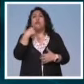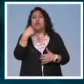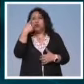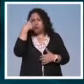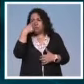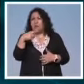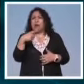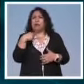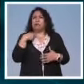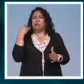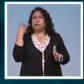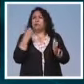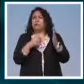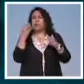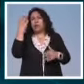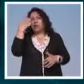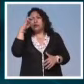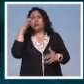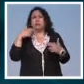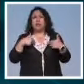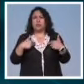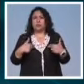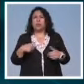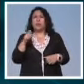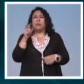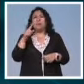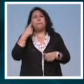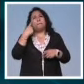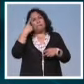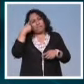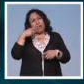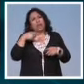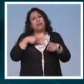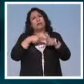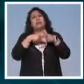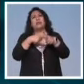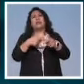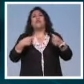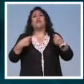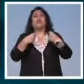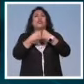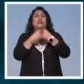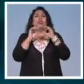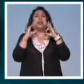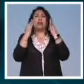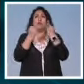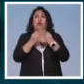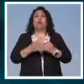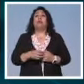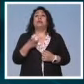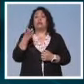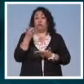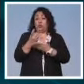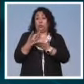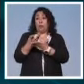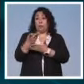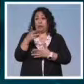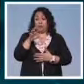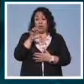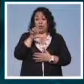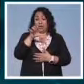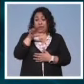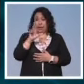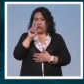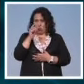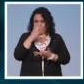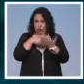captar la complejidad de la experiencia humana y para trascender las fronteras del género y las formas. No solo es un premio a Elena, sino que es un